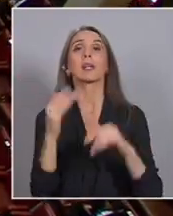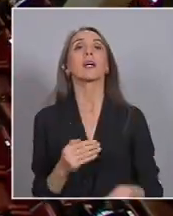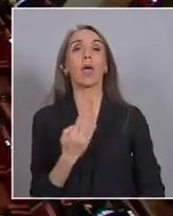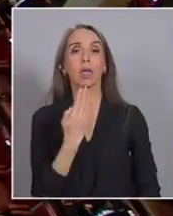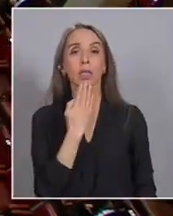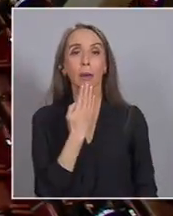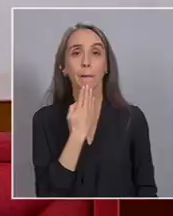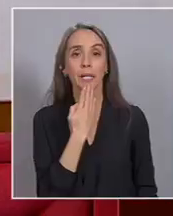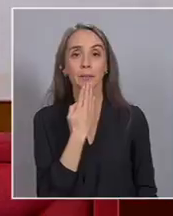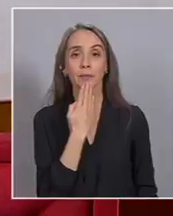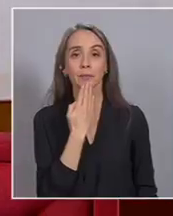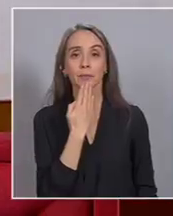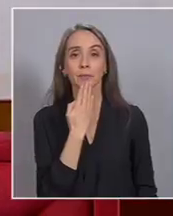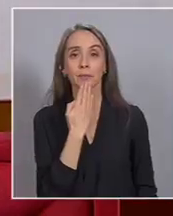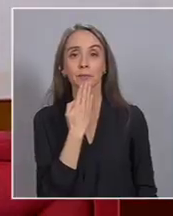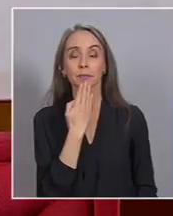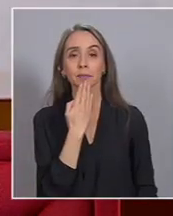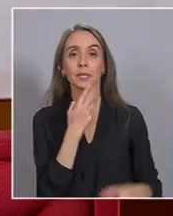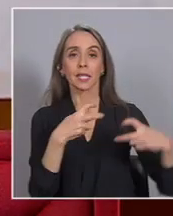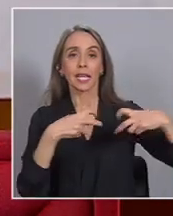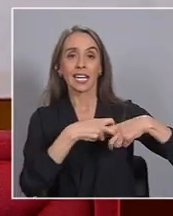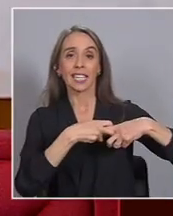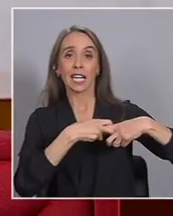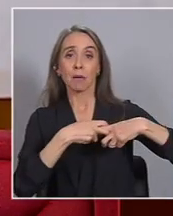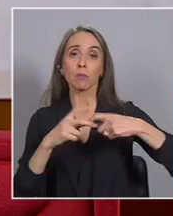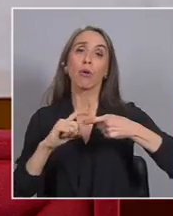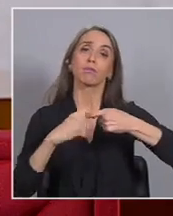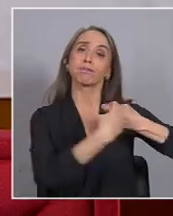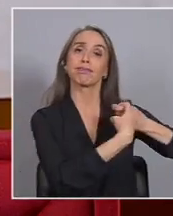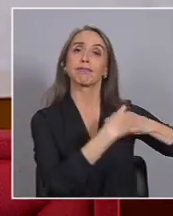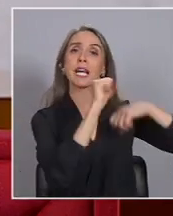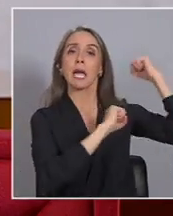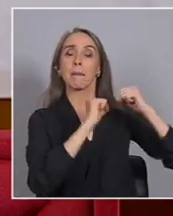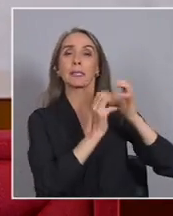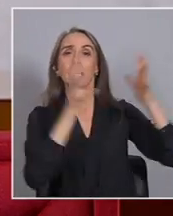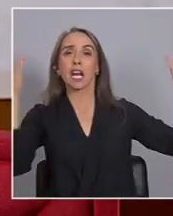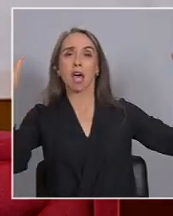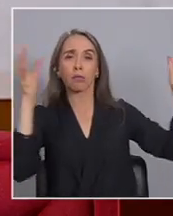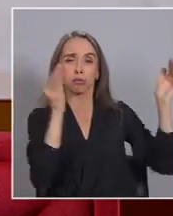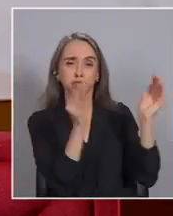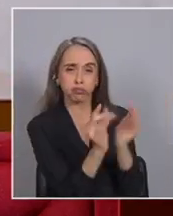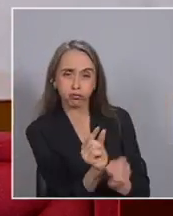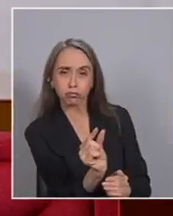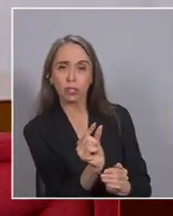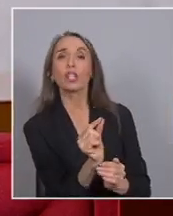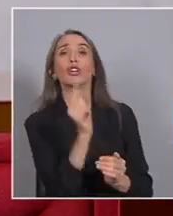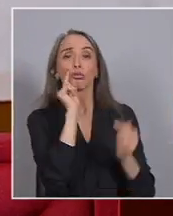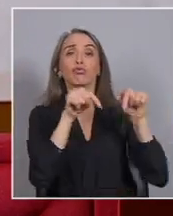También de los gremios de las empresas de todos los tamaños que también están presentes.